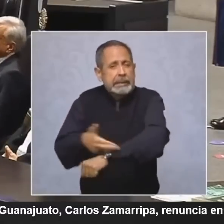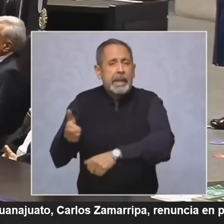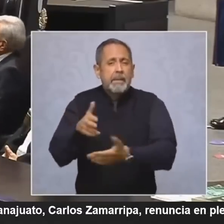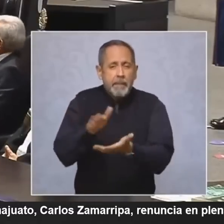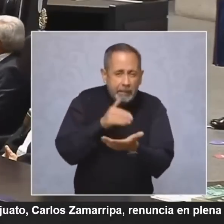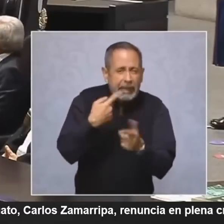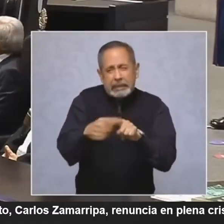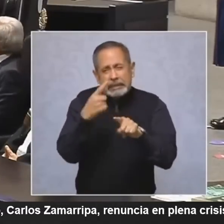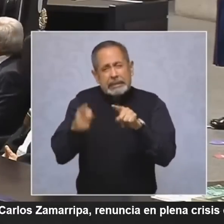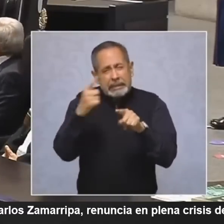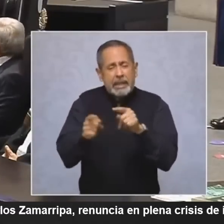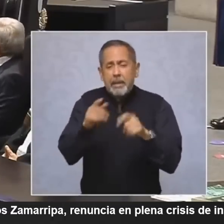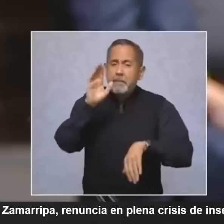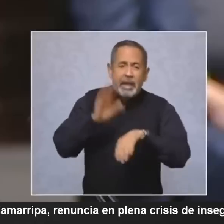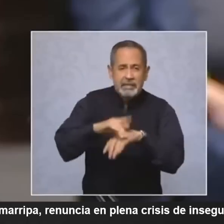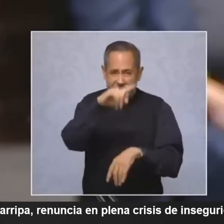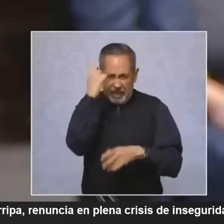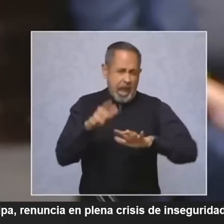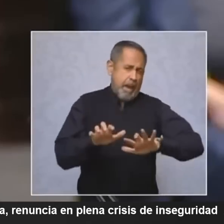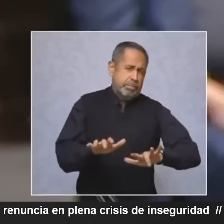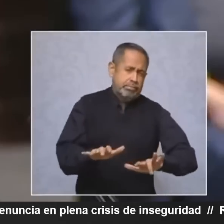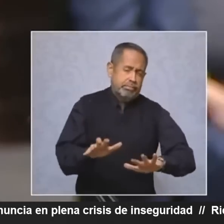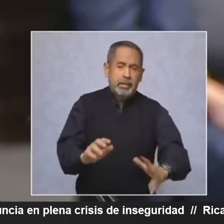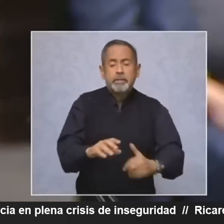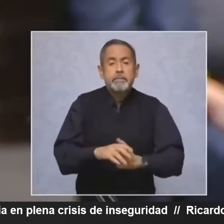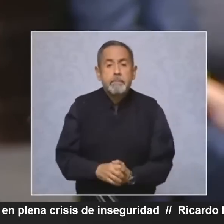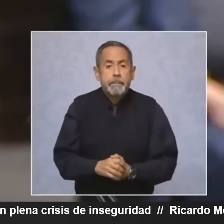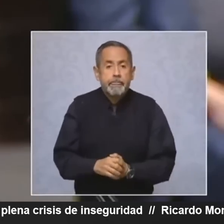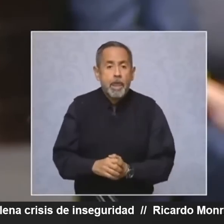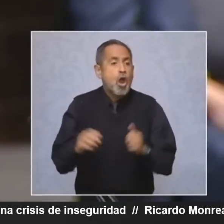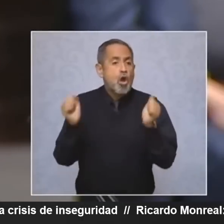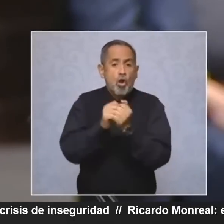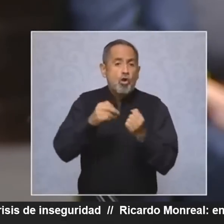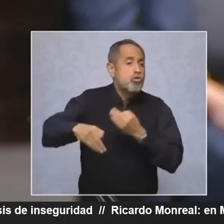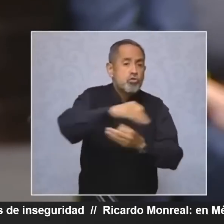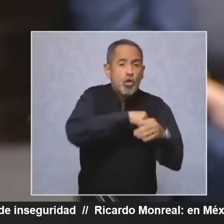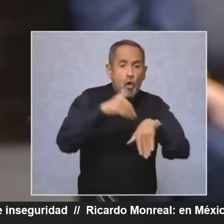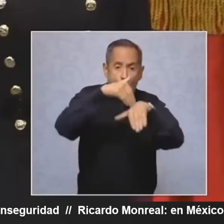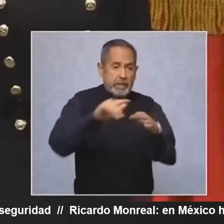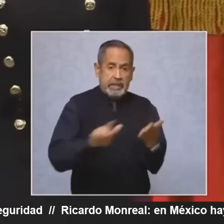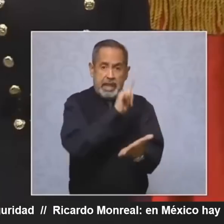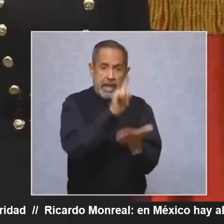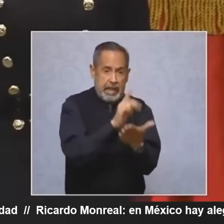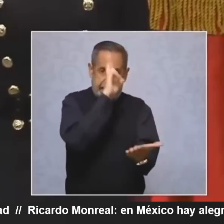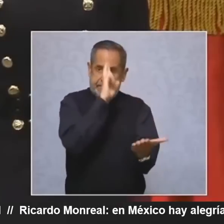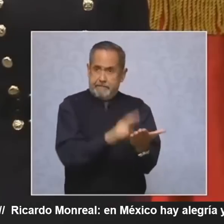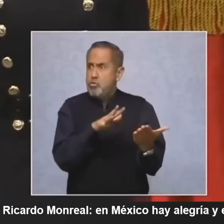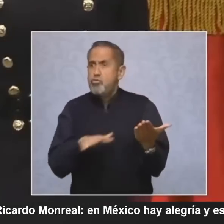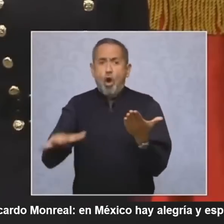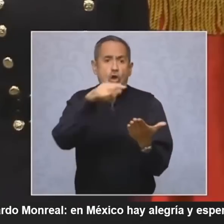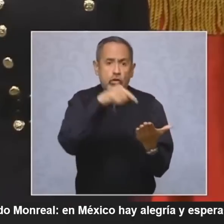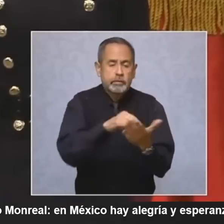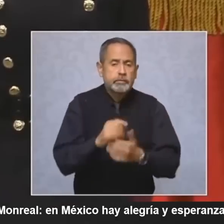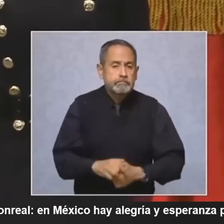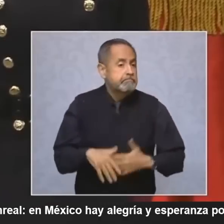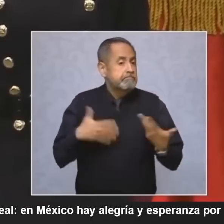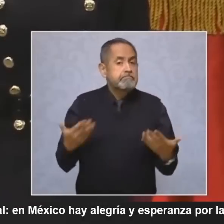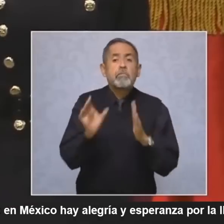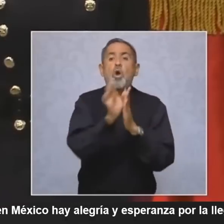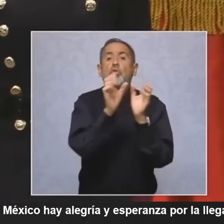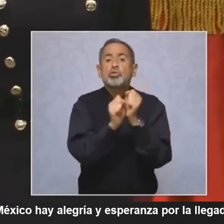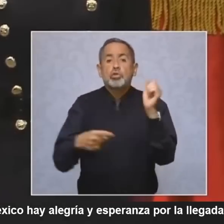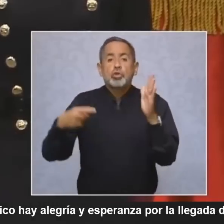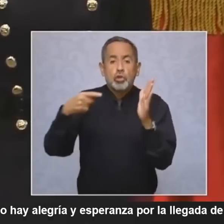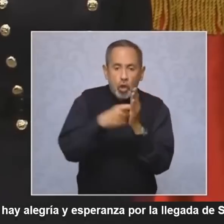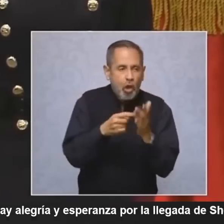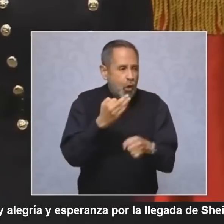como incentivar la inversión. Habrá Estado de Derecho. La reciente reforma constitucional al